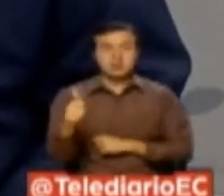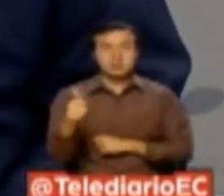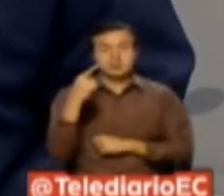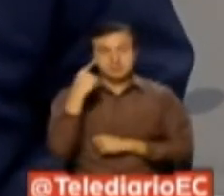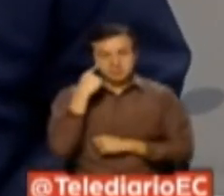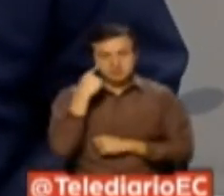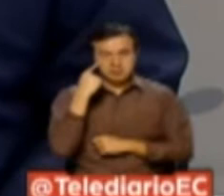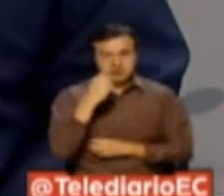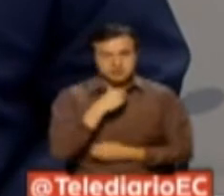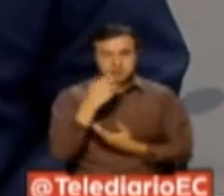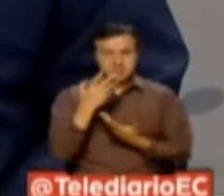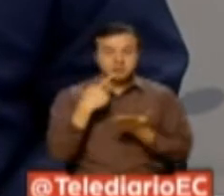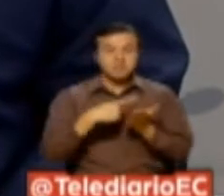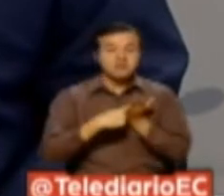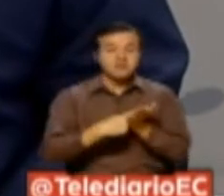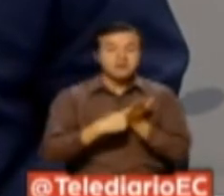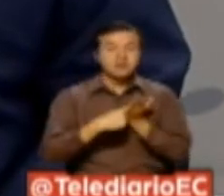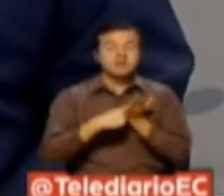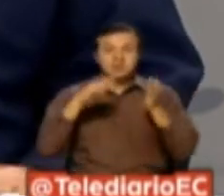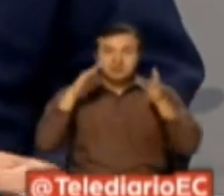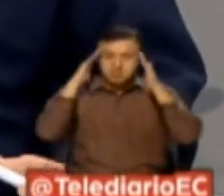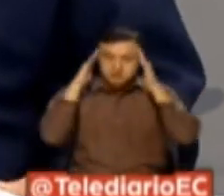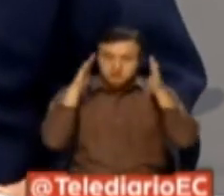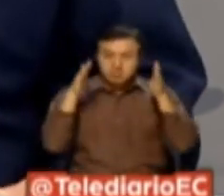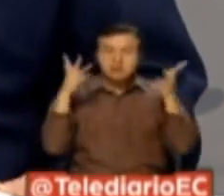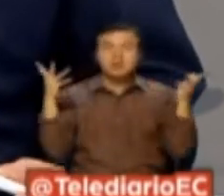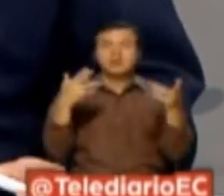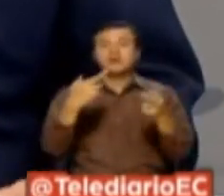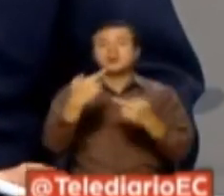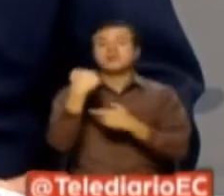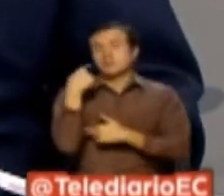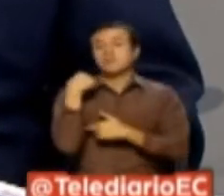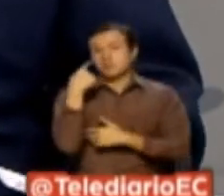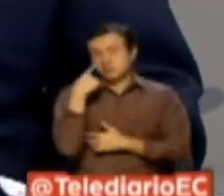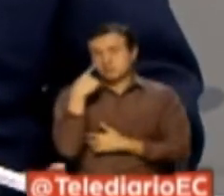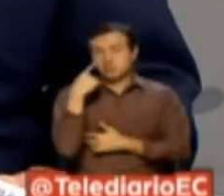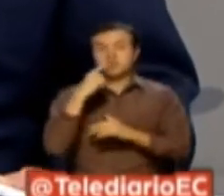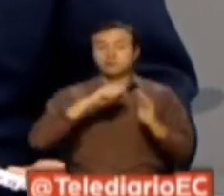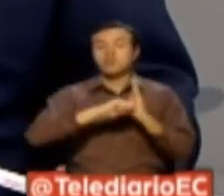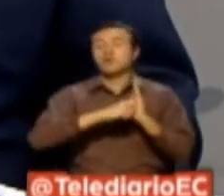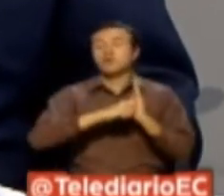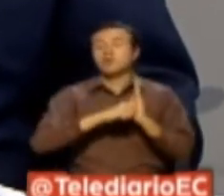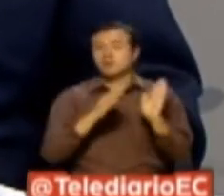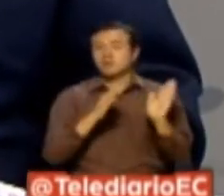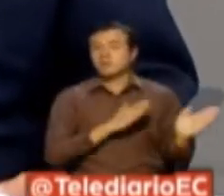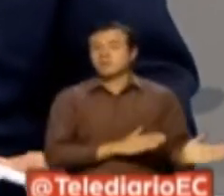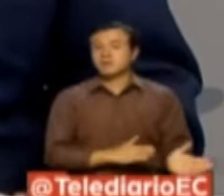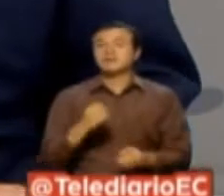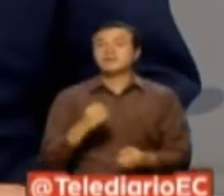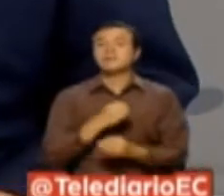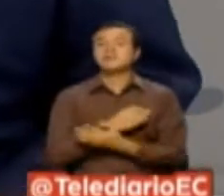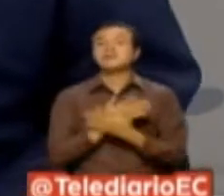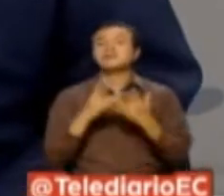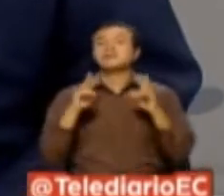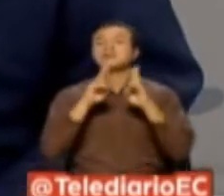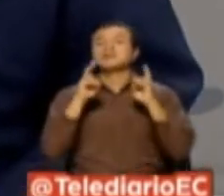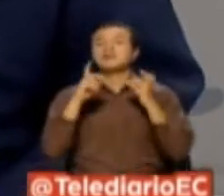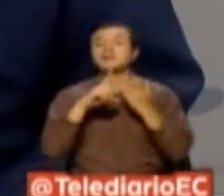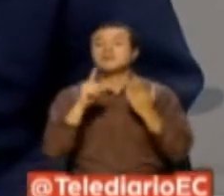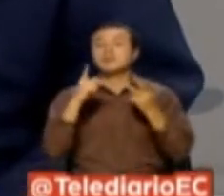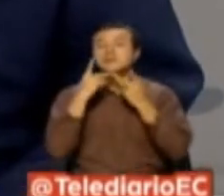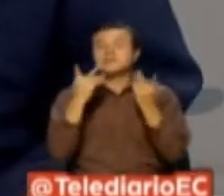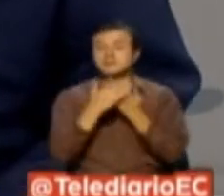por nosotros el debate se centra en la competencia que tiene la contraloría general del estado en el campo de las finanzas